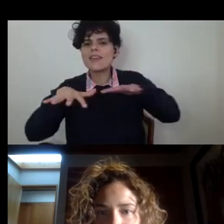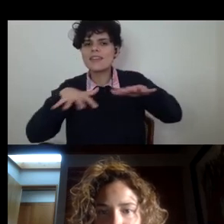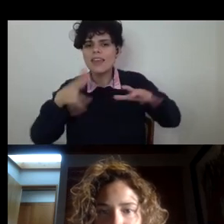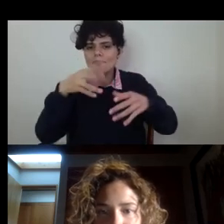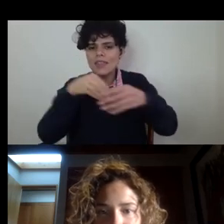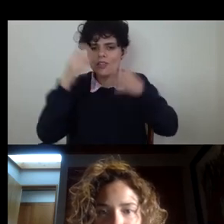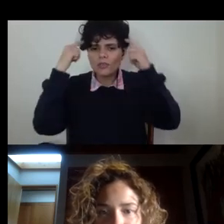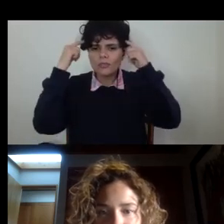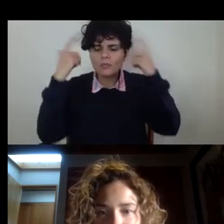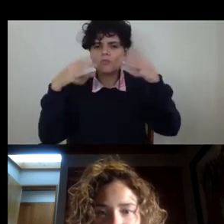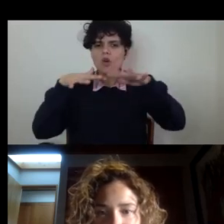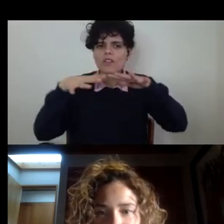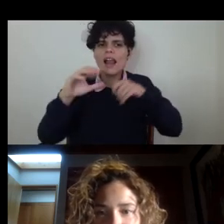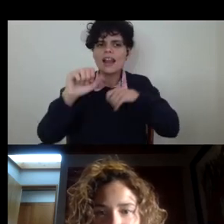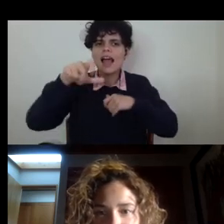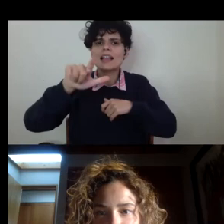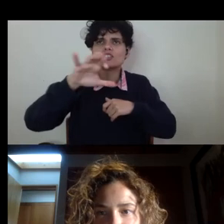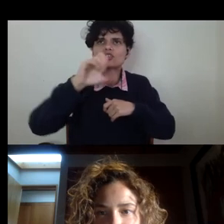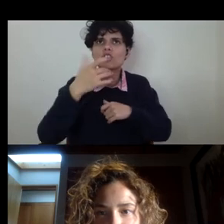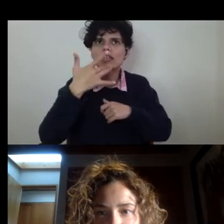función de la mitocondria.